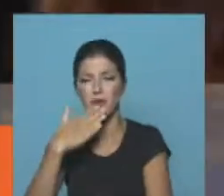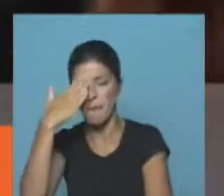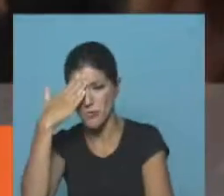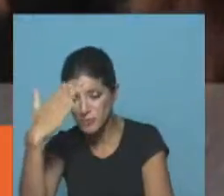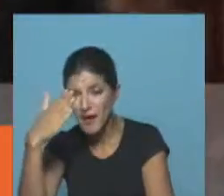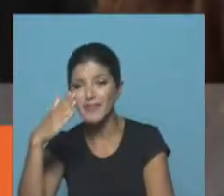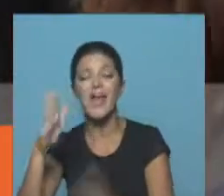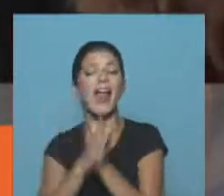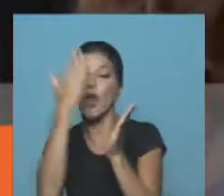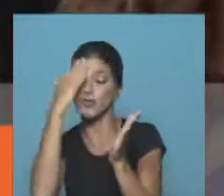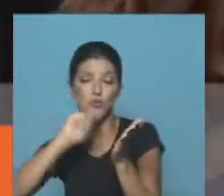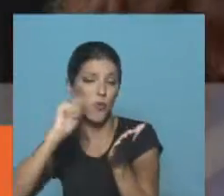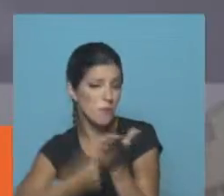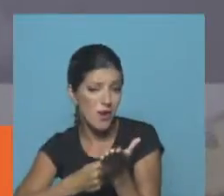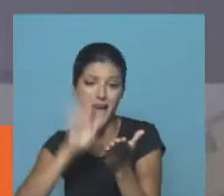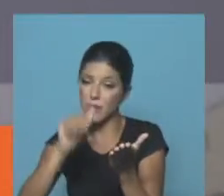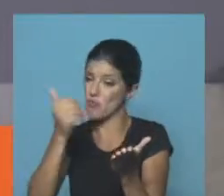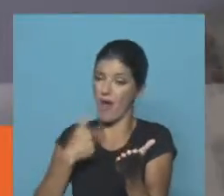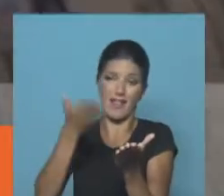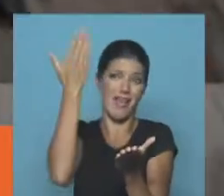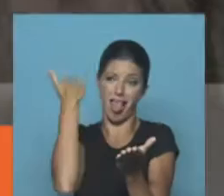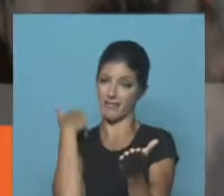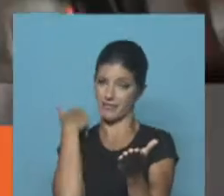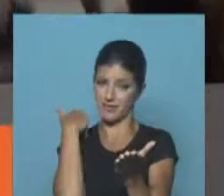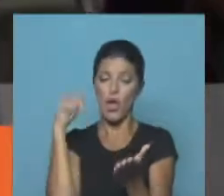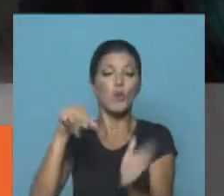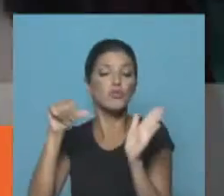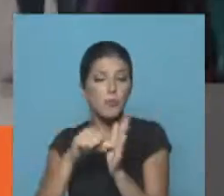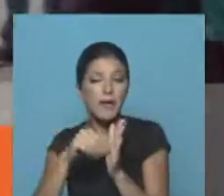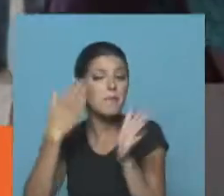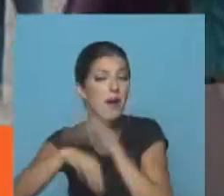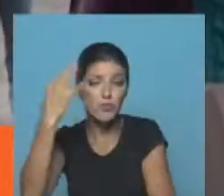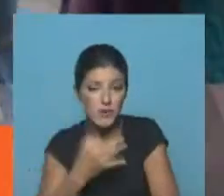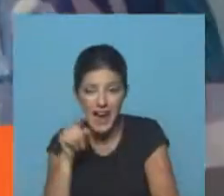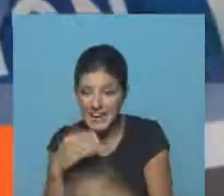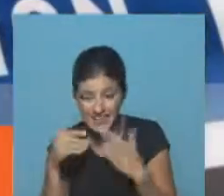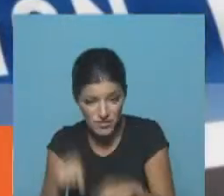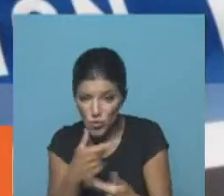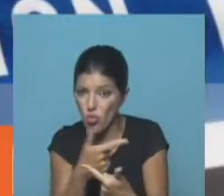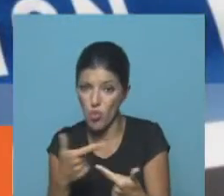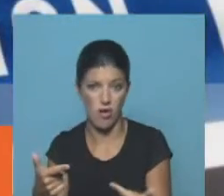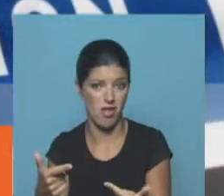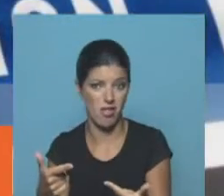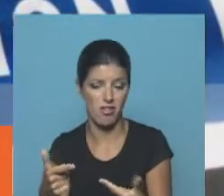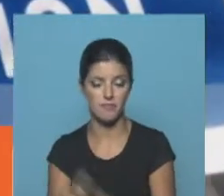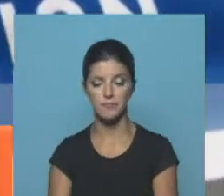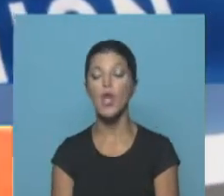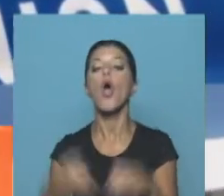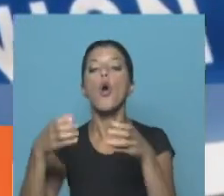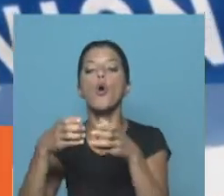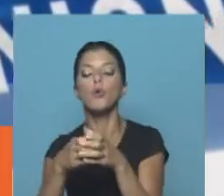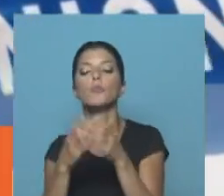inconstitucional como el anterior y no hará que nuestro país sea más seguro, afirmó. La influyente organización